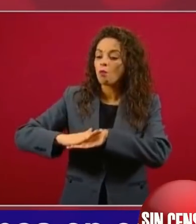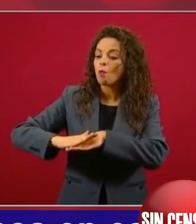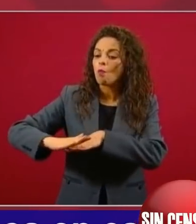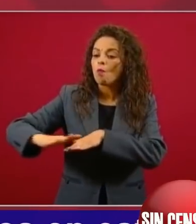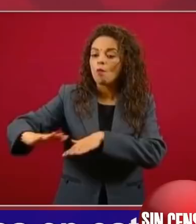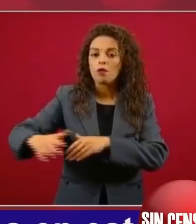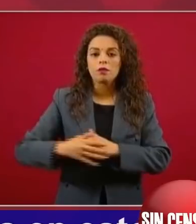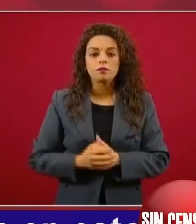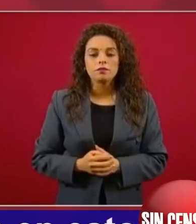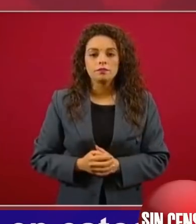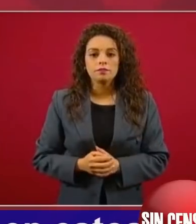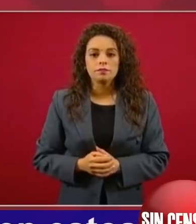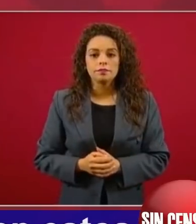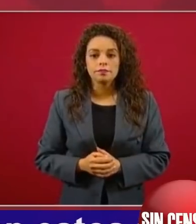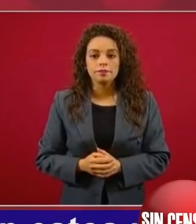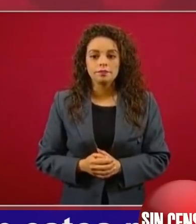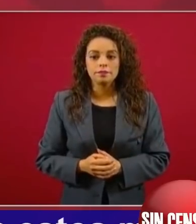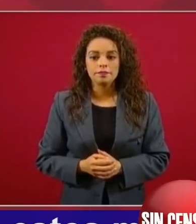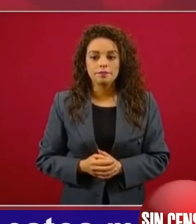Pero bueno,